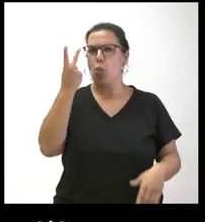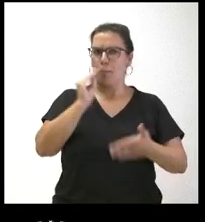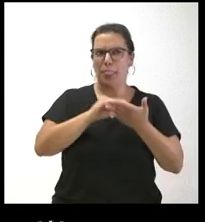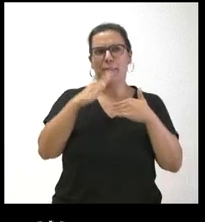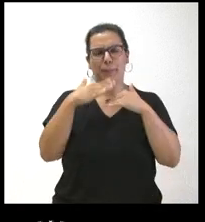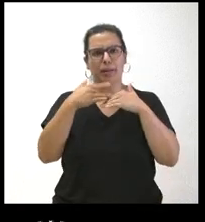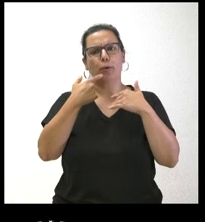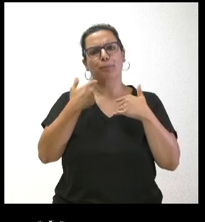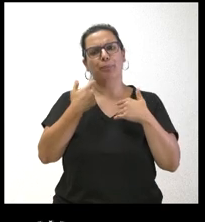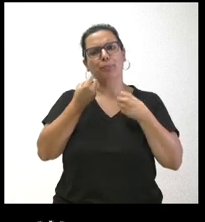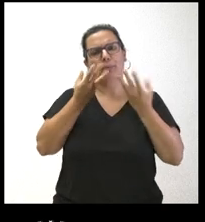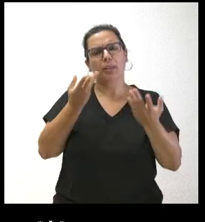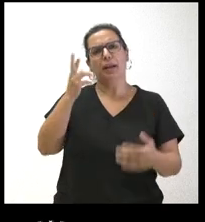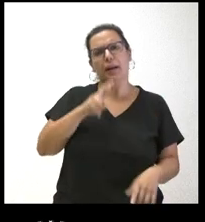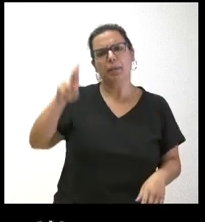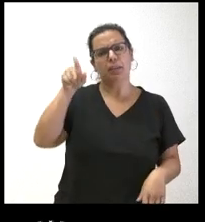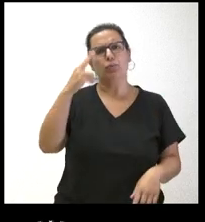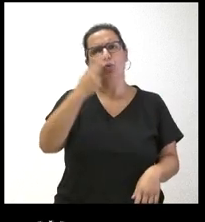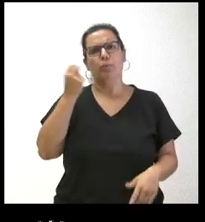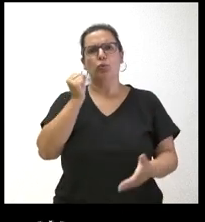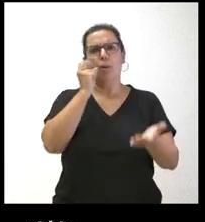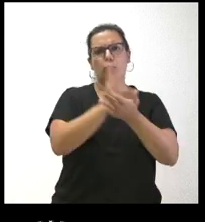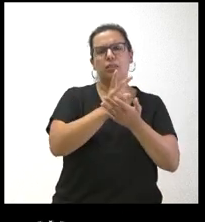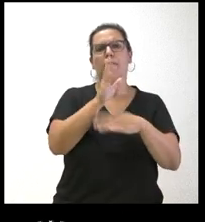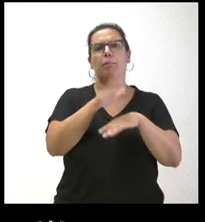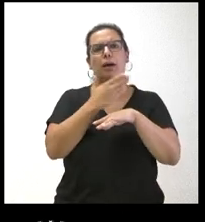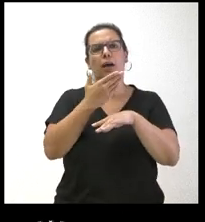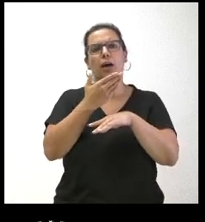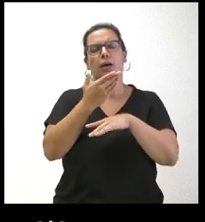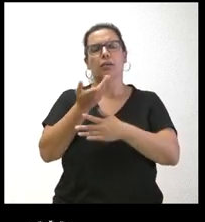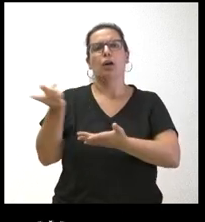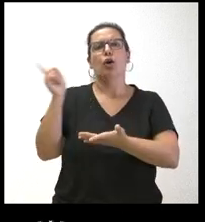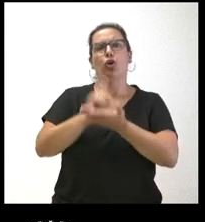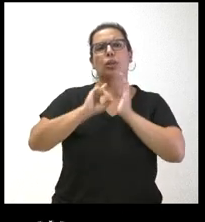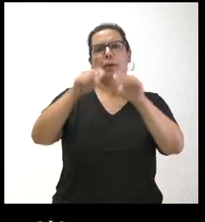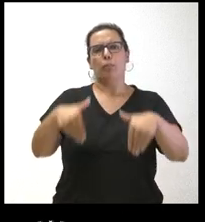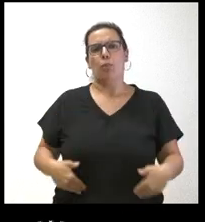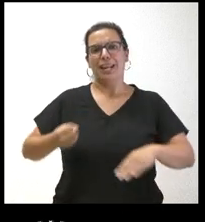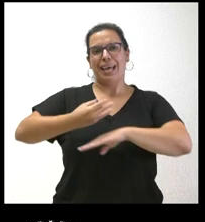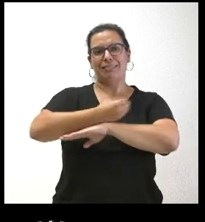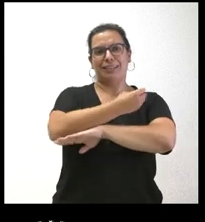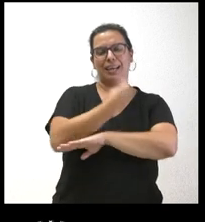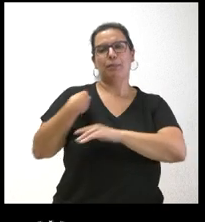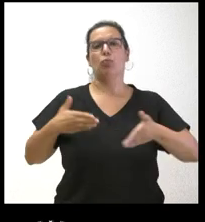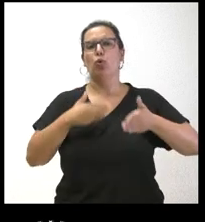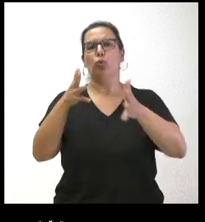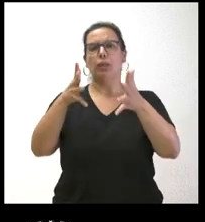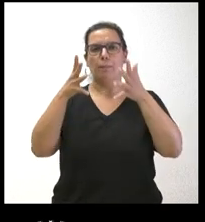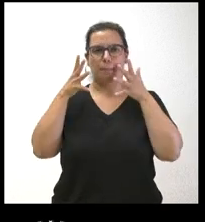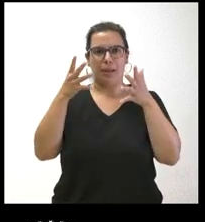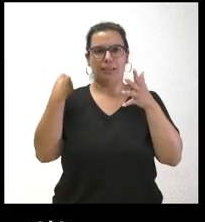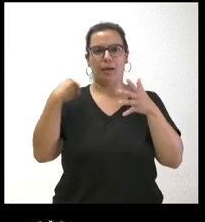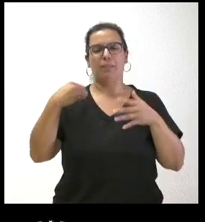de ocasiones en su compromiso y su Apuesta por recuperar el tren de la ruta de la plata en la línea en la línea de